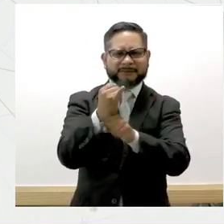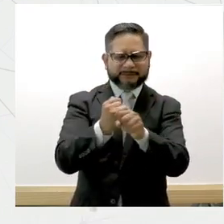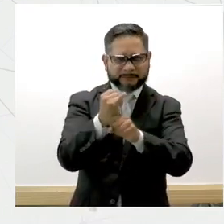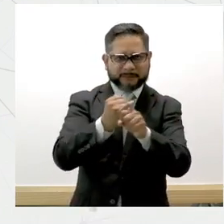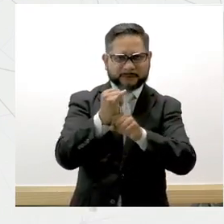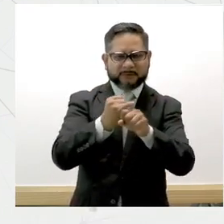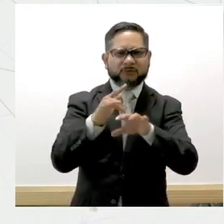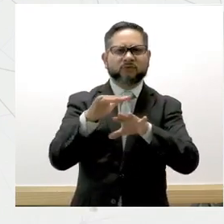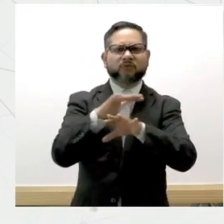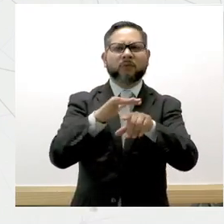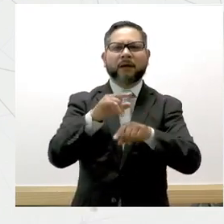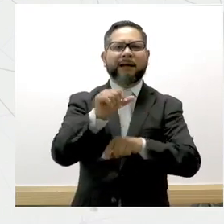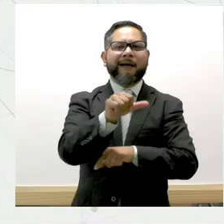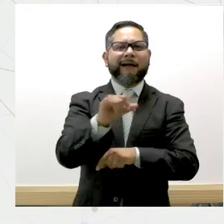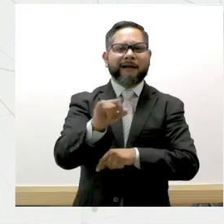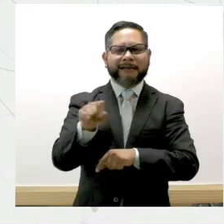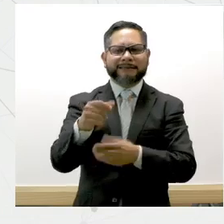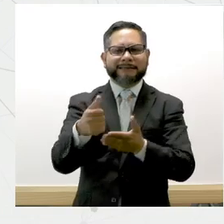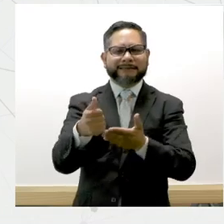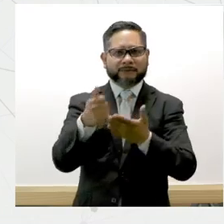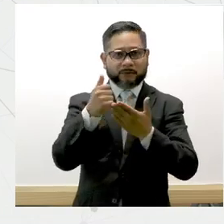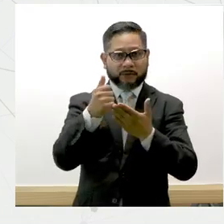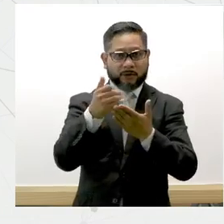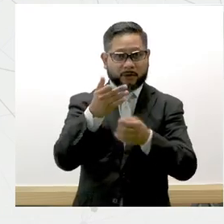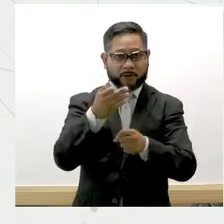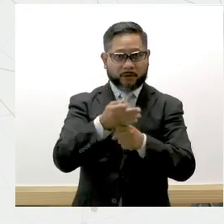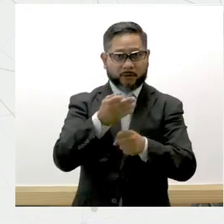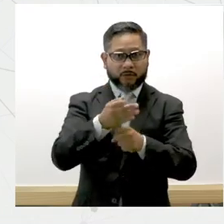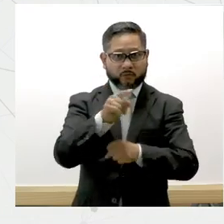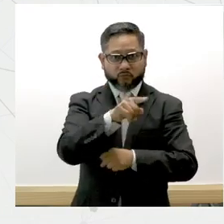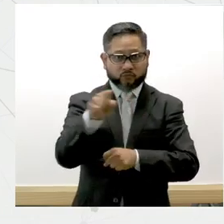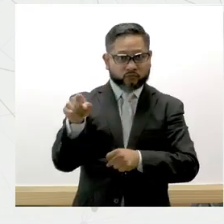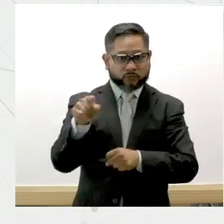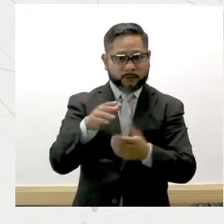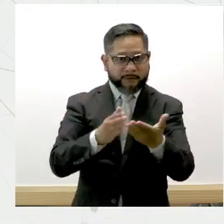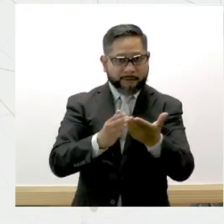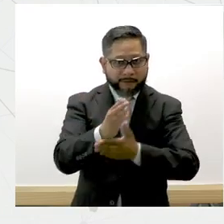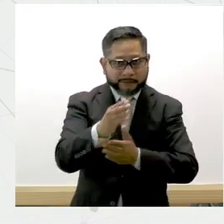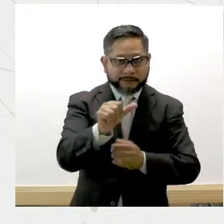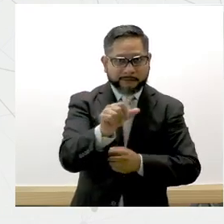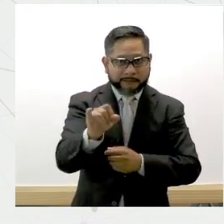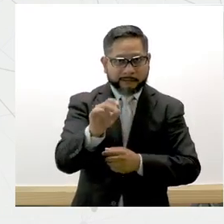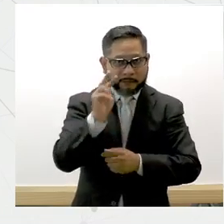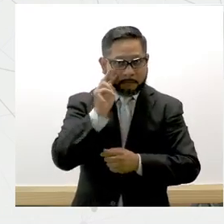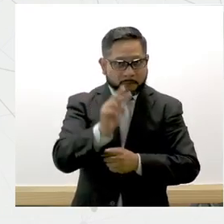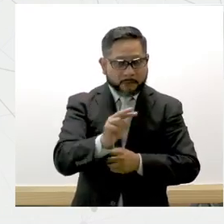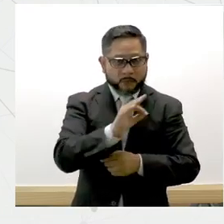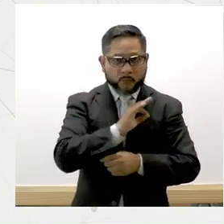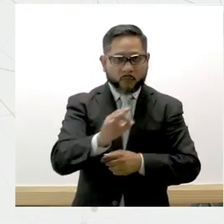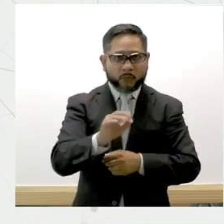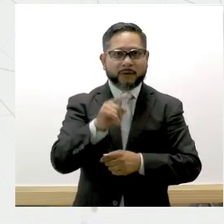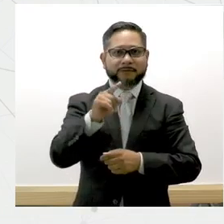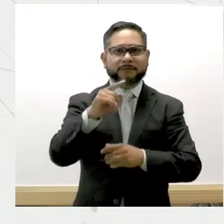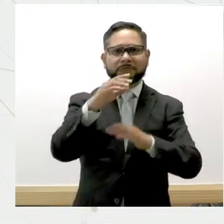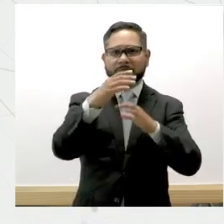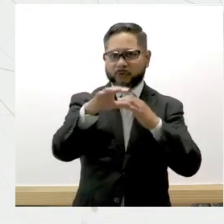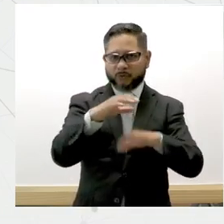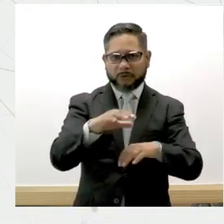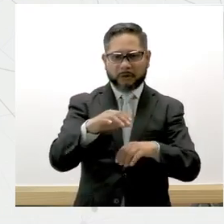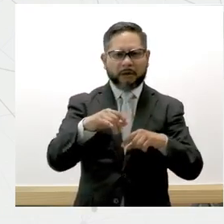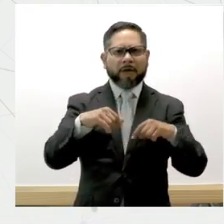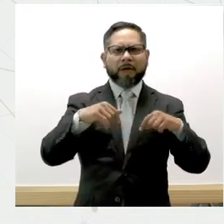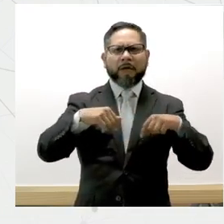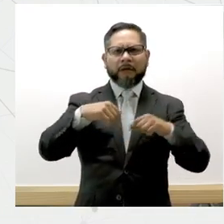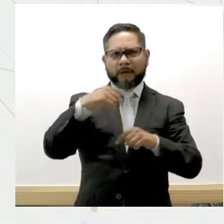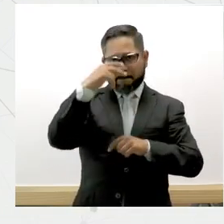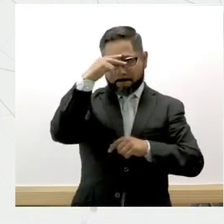los asistentes virtuales. Yo creo que ahora mismo prácticamente cualquiera que tiene acceso a la inteligencia artificial tiene un chatbot. No sé en México, pero en